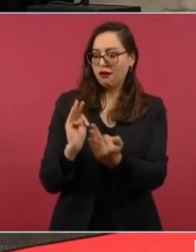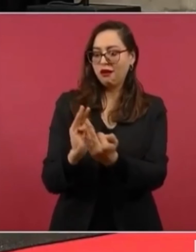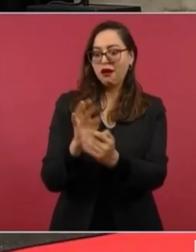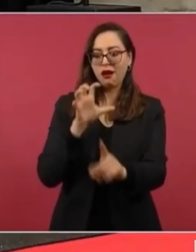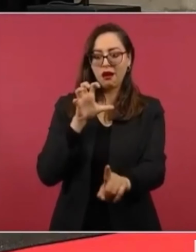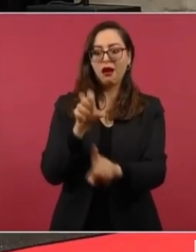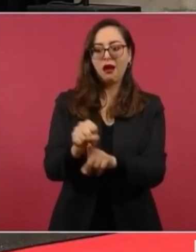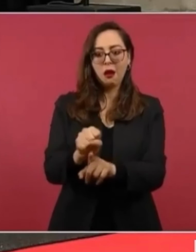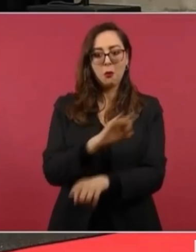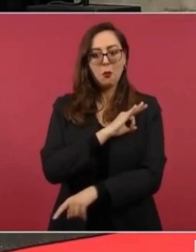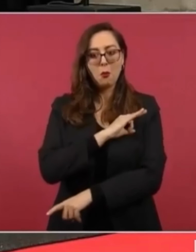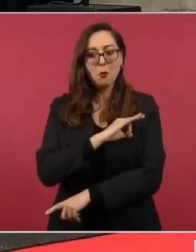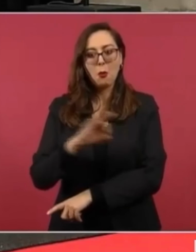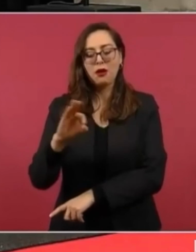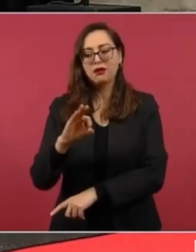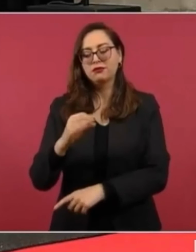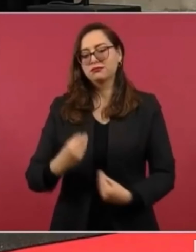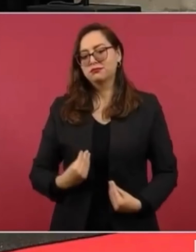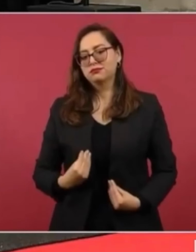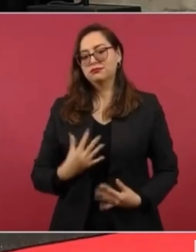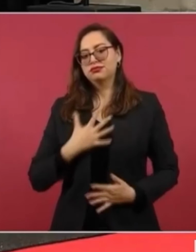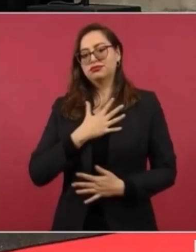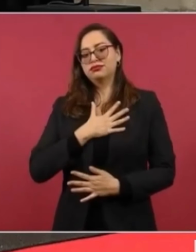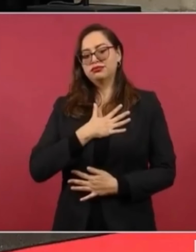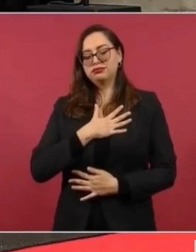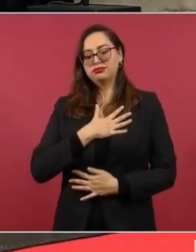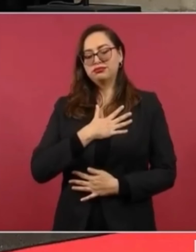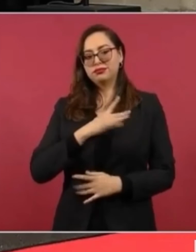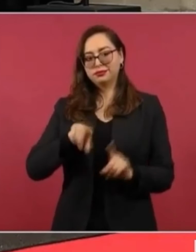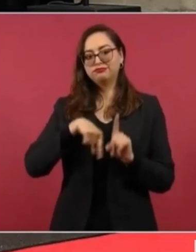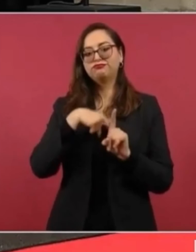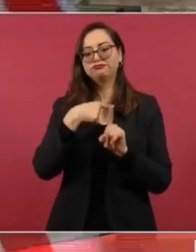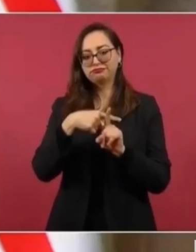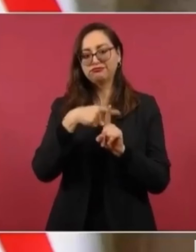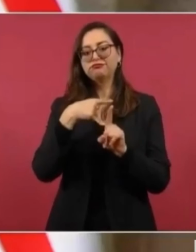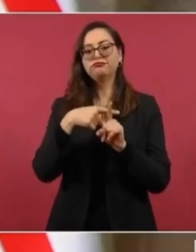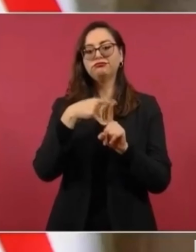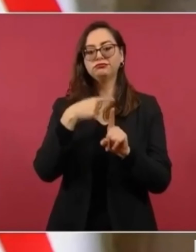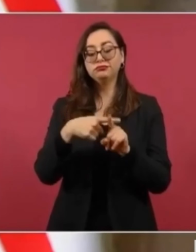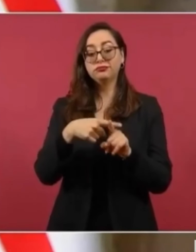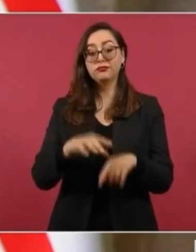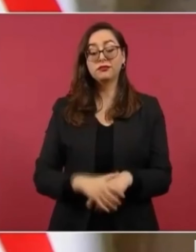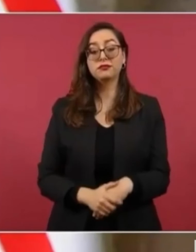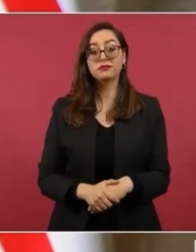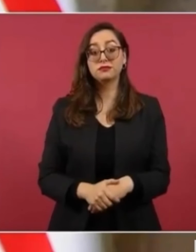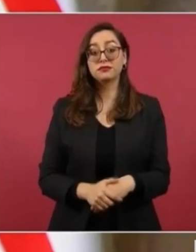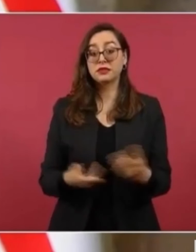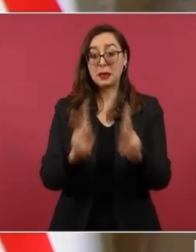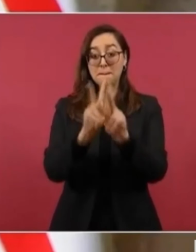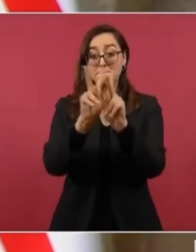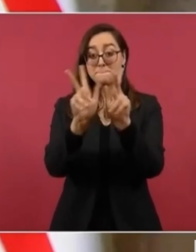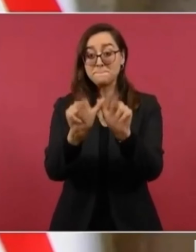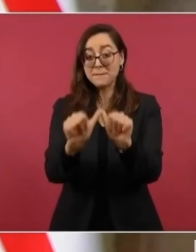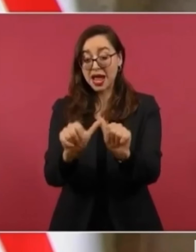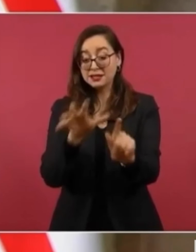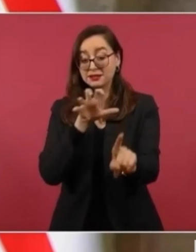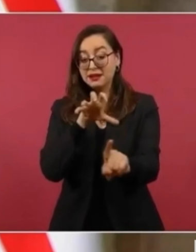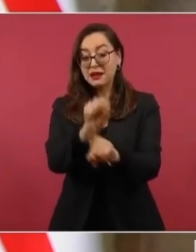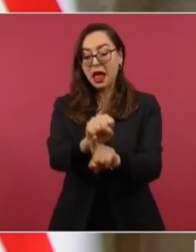La paz es fruto de la justicia. Los problemas sociales no se